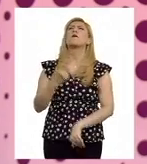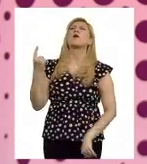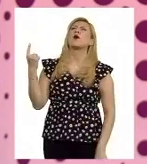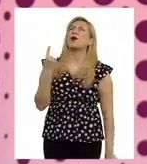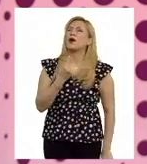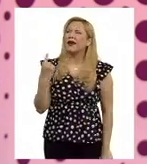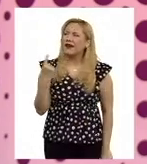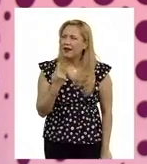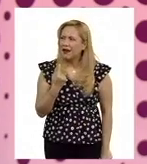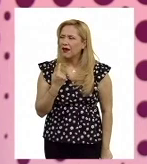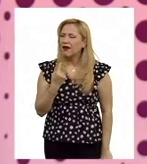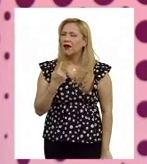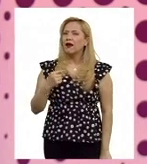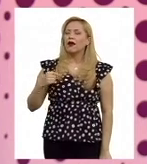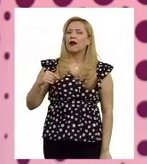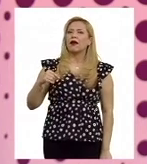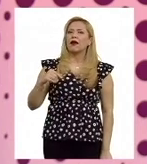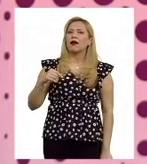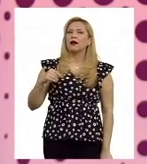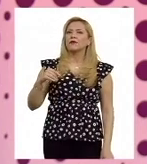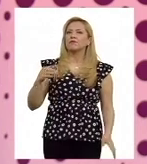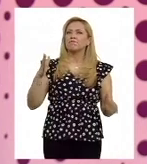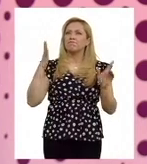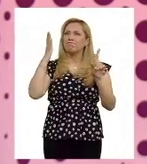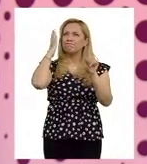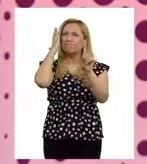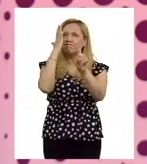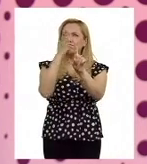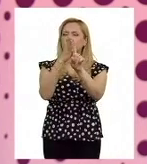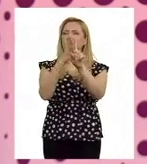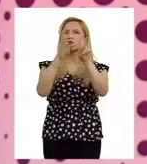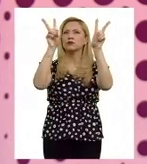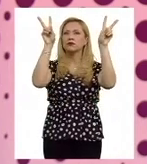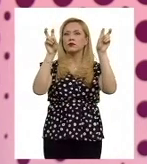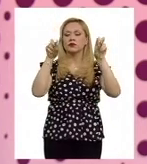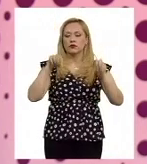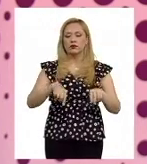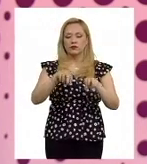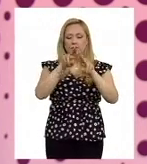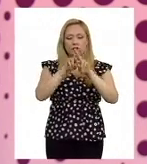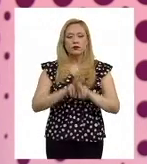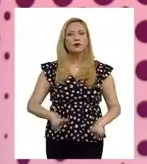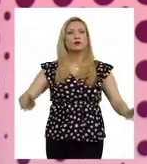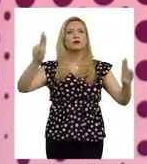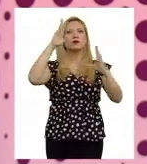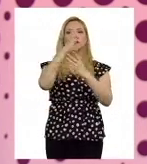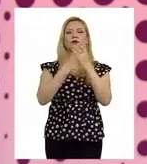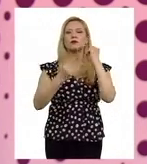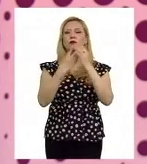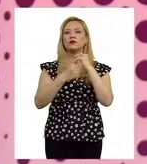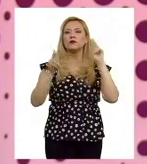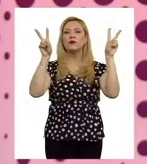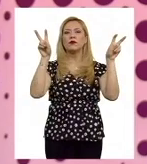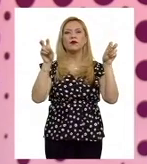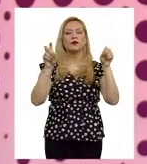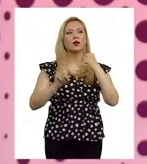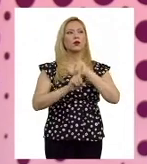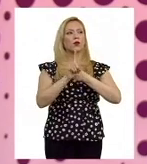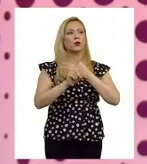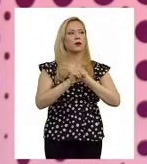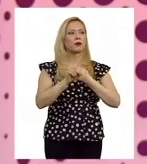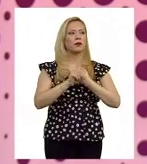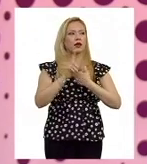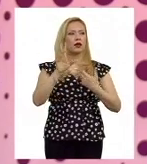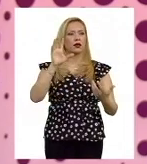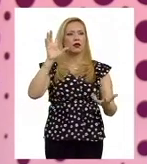particular y empieza a ser un tema prioritario para el ACNUR el tema de la afectación